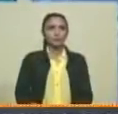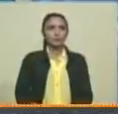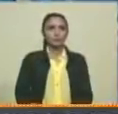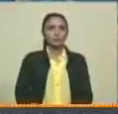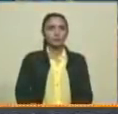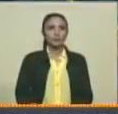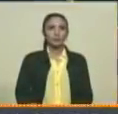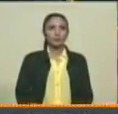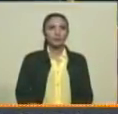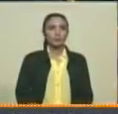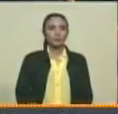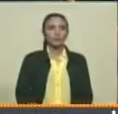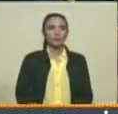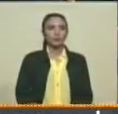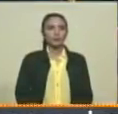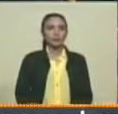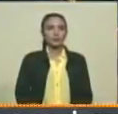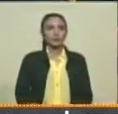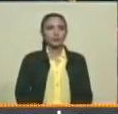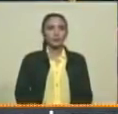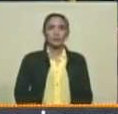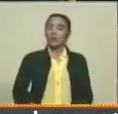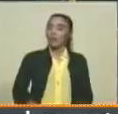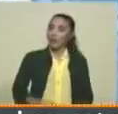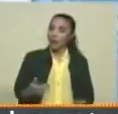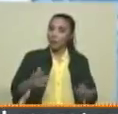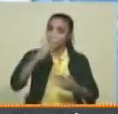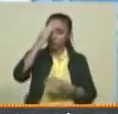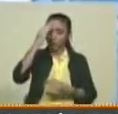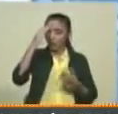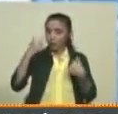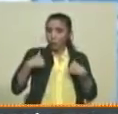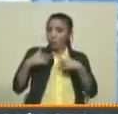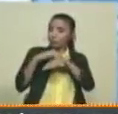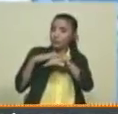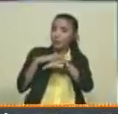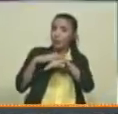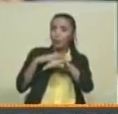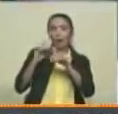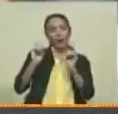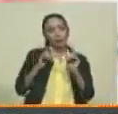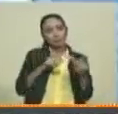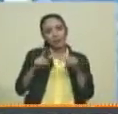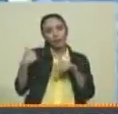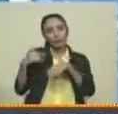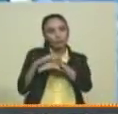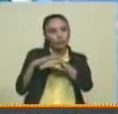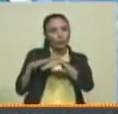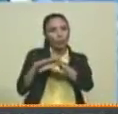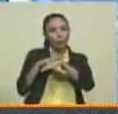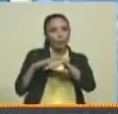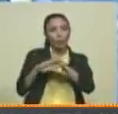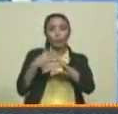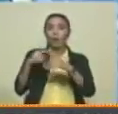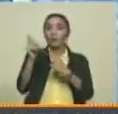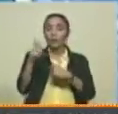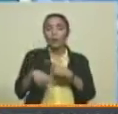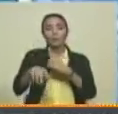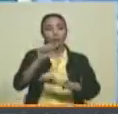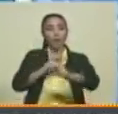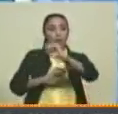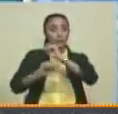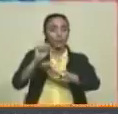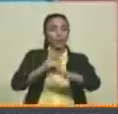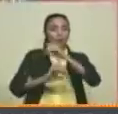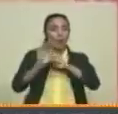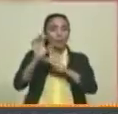la paz, que sabe perdonar e invitar a la paz, pero sabe combatir también por la